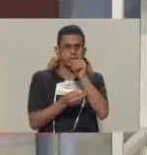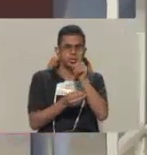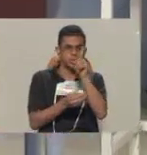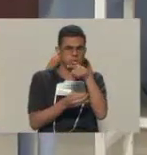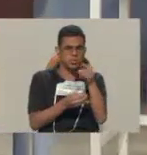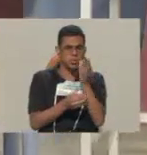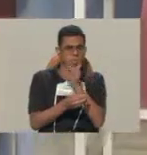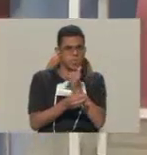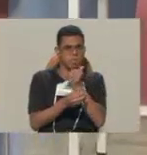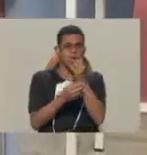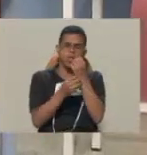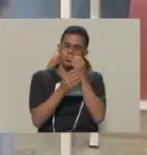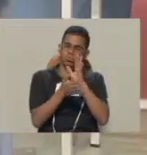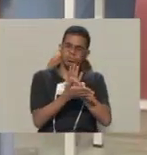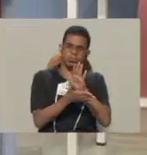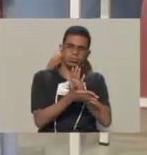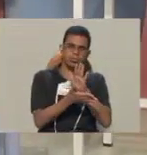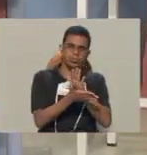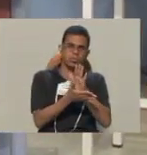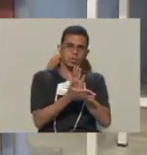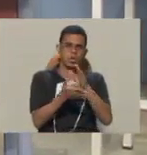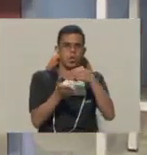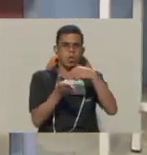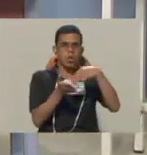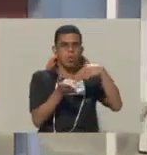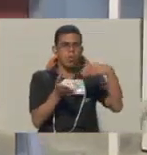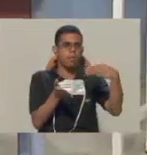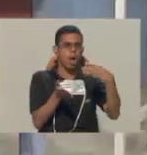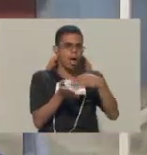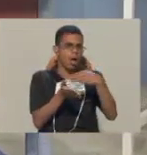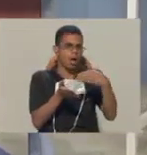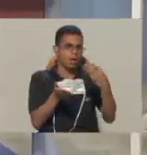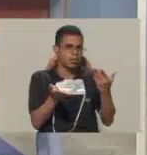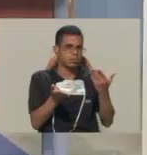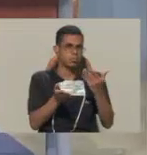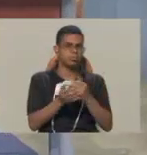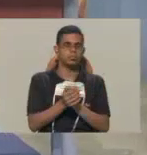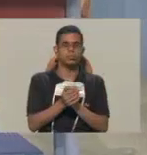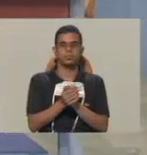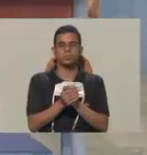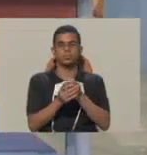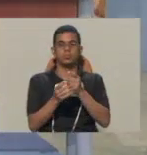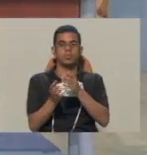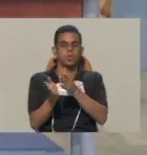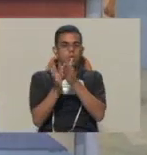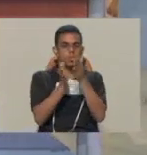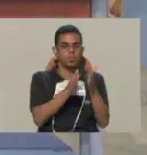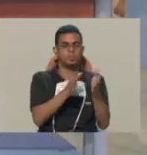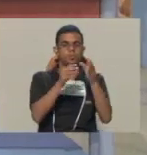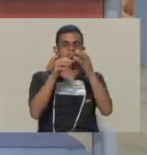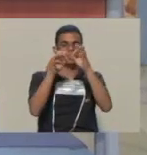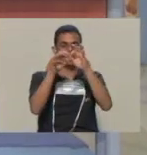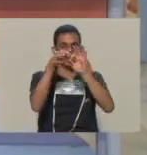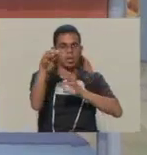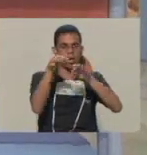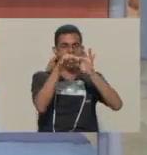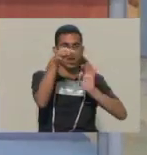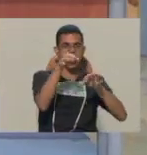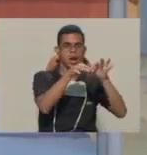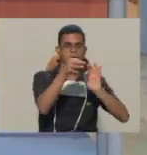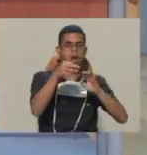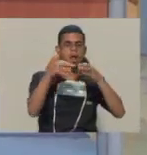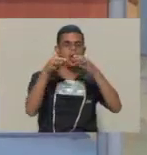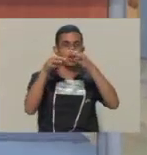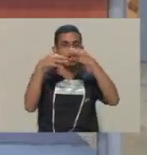proceso. Después que ya los niños hacen este proceso de manualidades, también tenemos el rasgar papel con